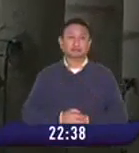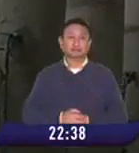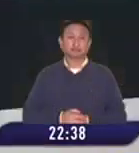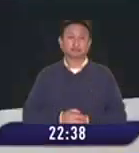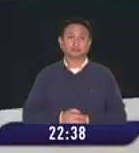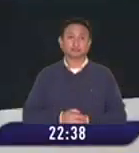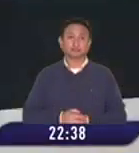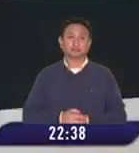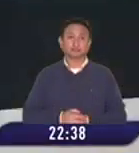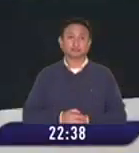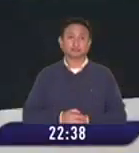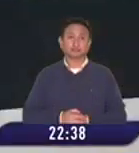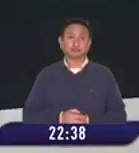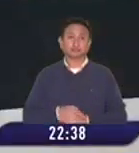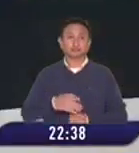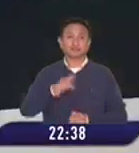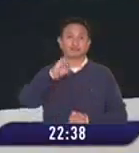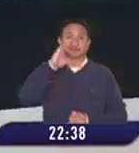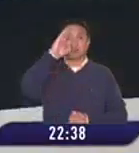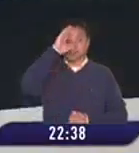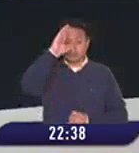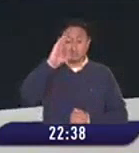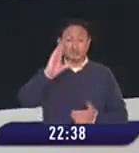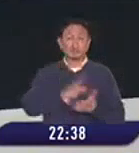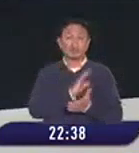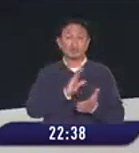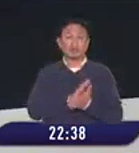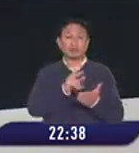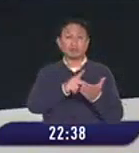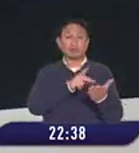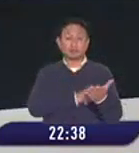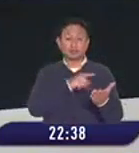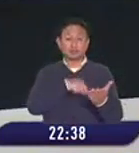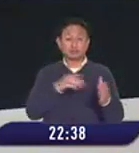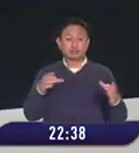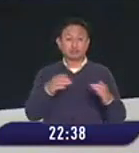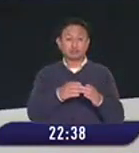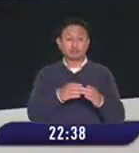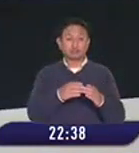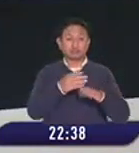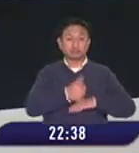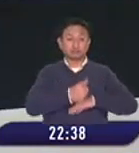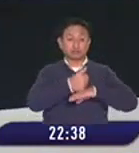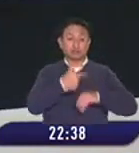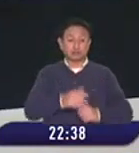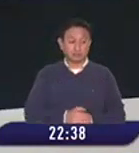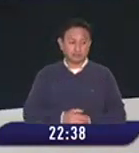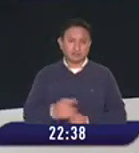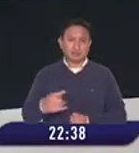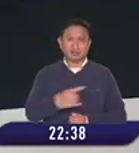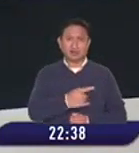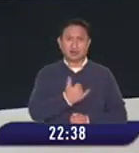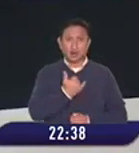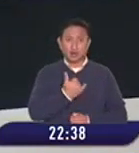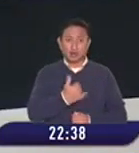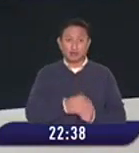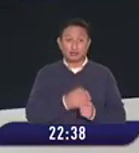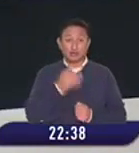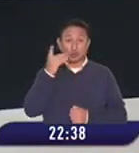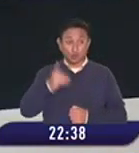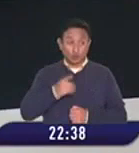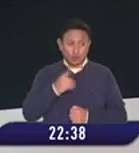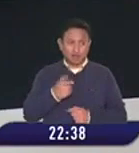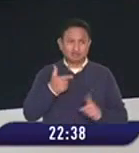Navarro. Policía Escolar es el proyecto en el que trabaja el gabinete de gobierno tras la ola de violencia que ha sufrido el Cantón